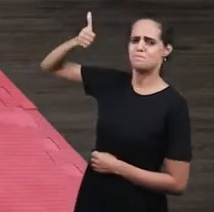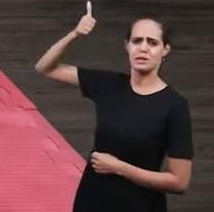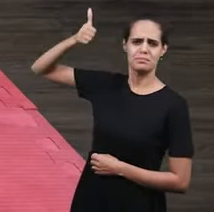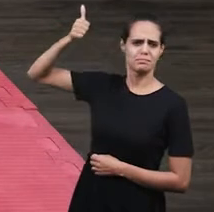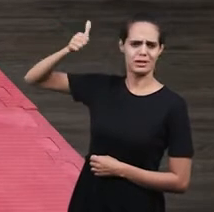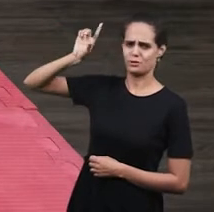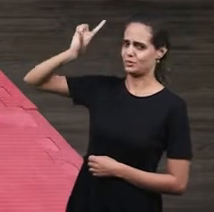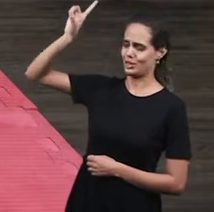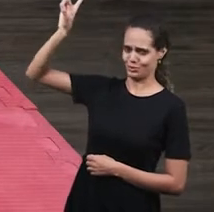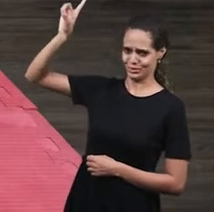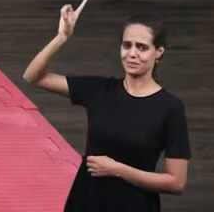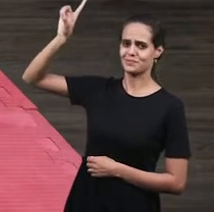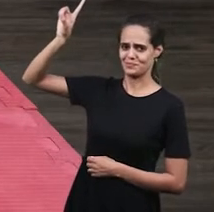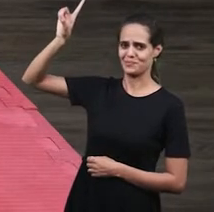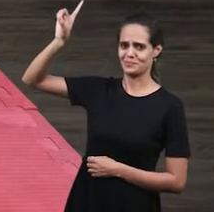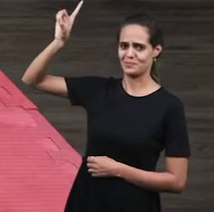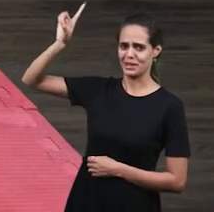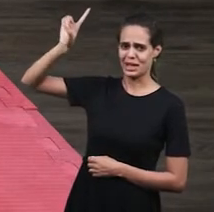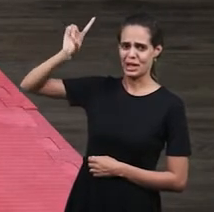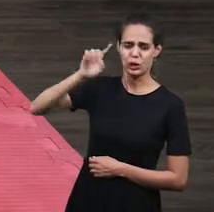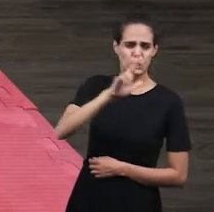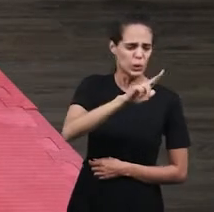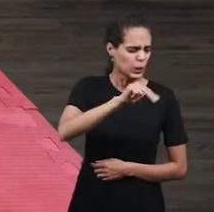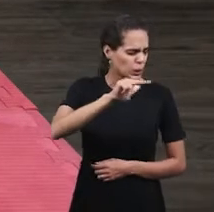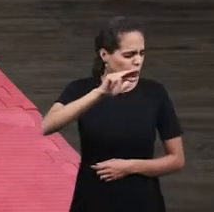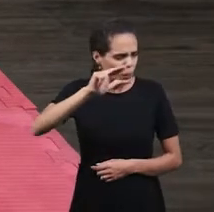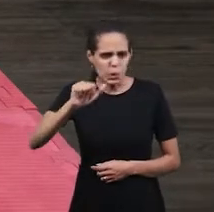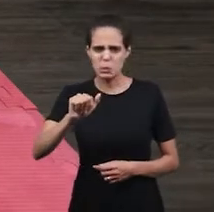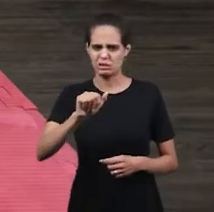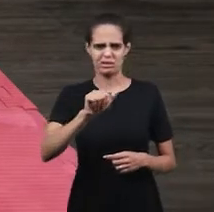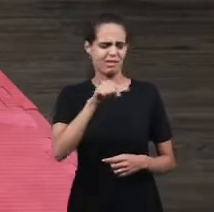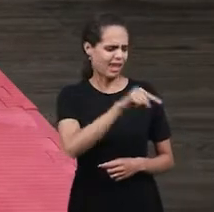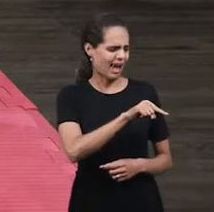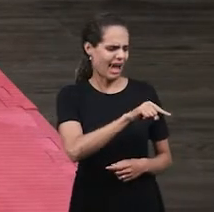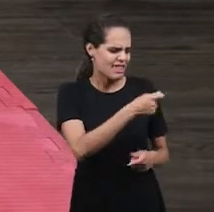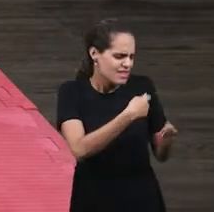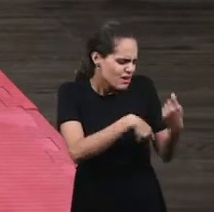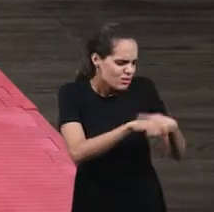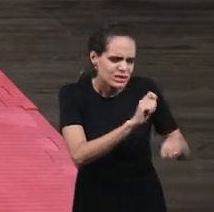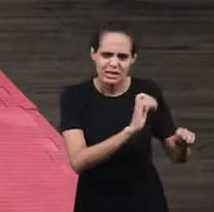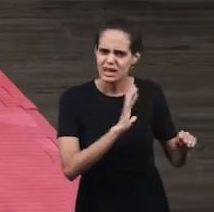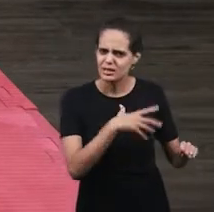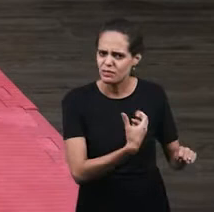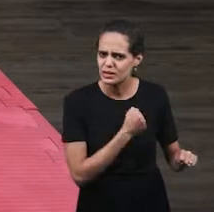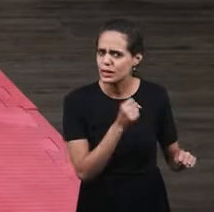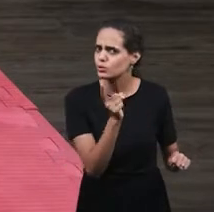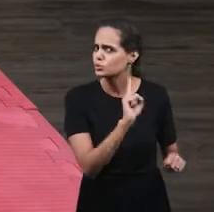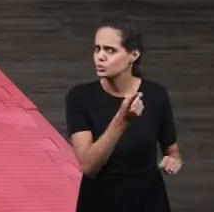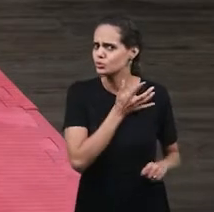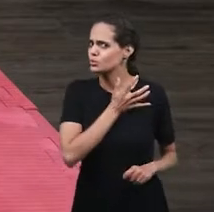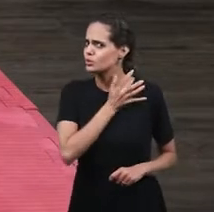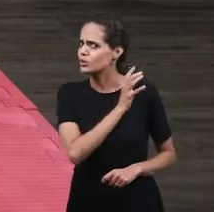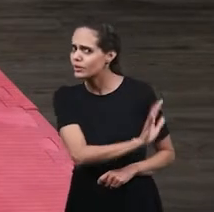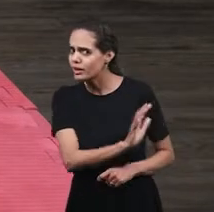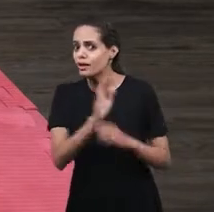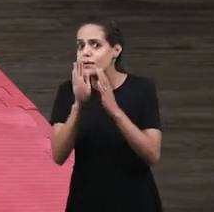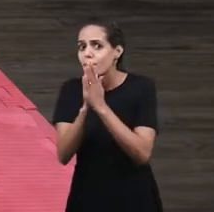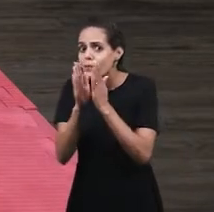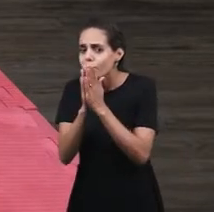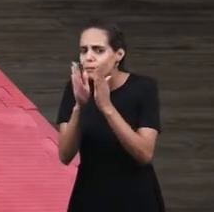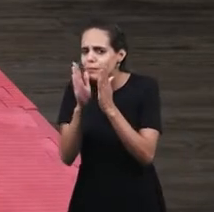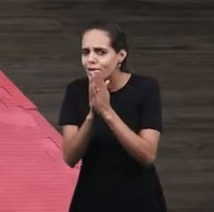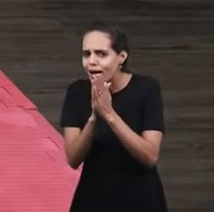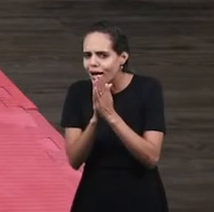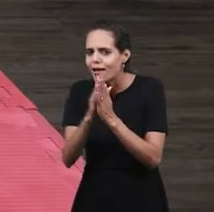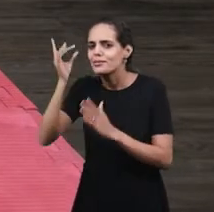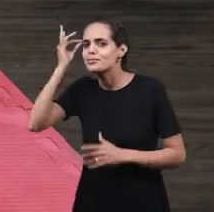a Dios sobre todas las cosas y jamás negocien su salvación. Oremos para que el Espíritu Santo